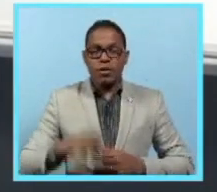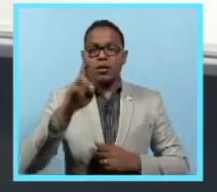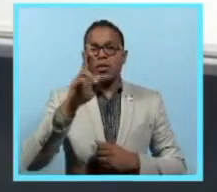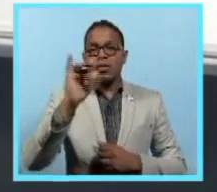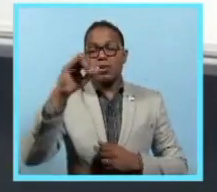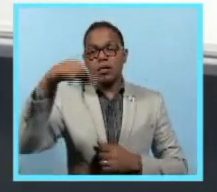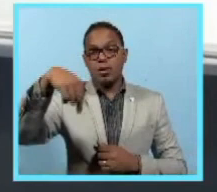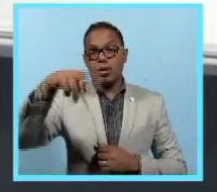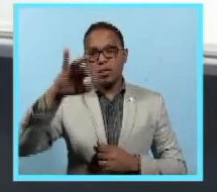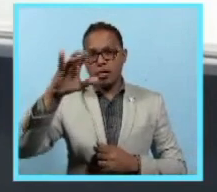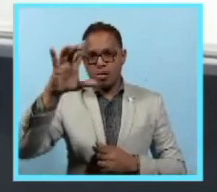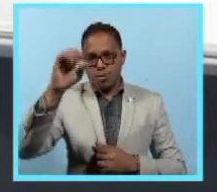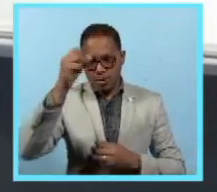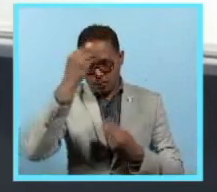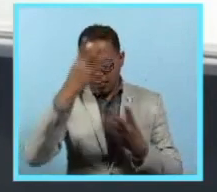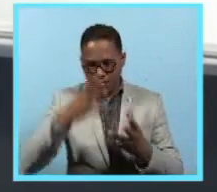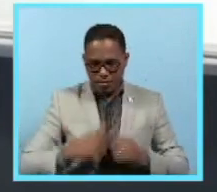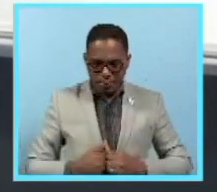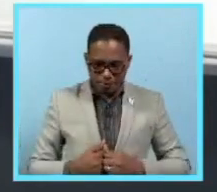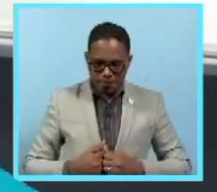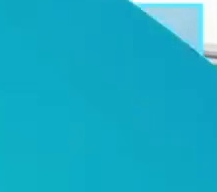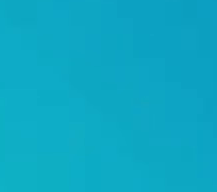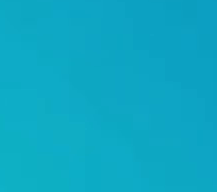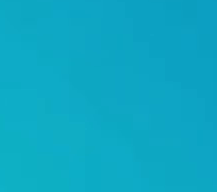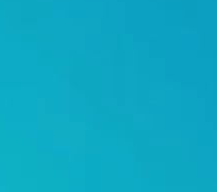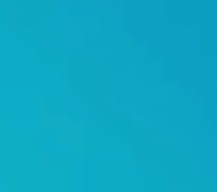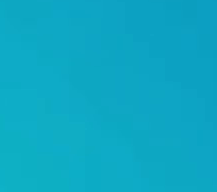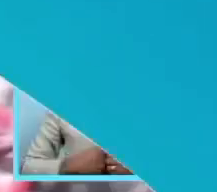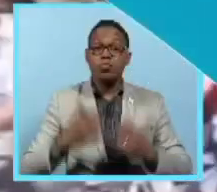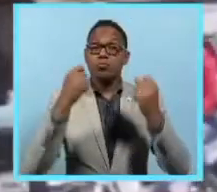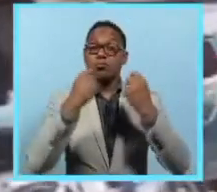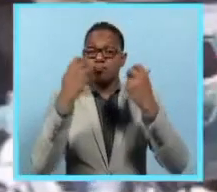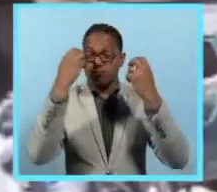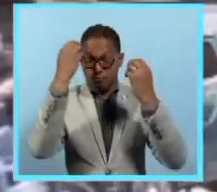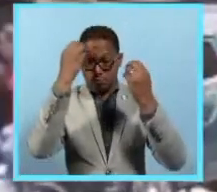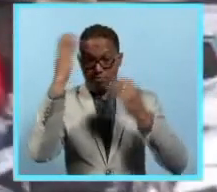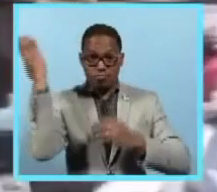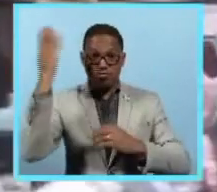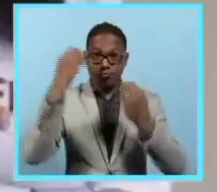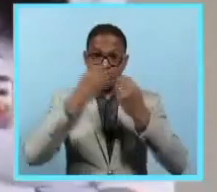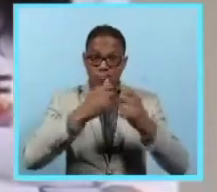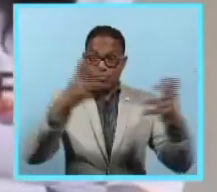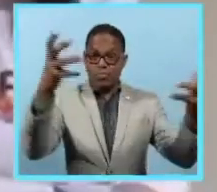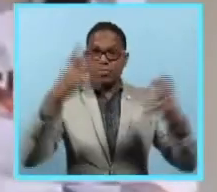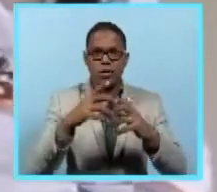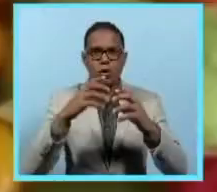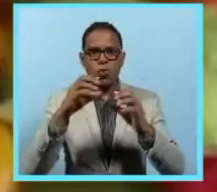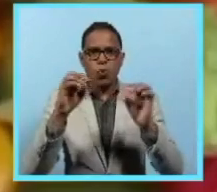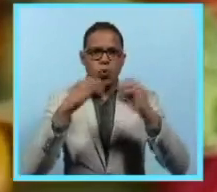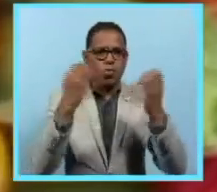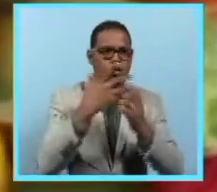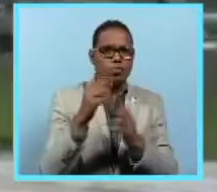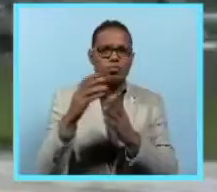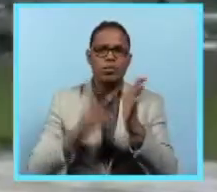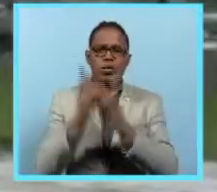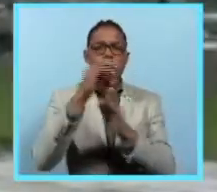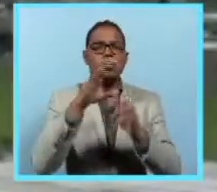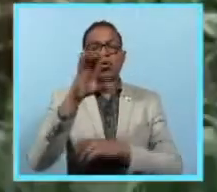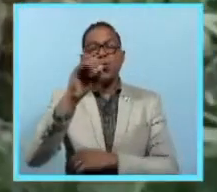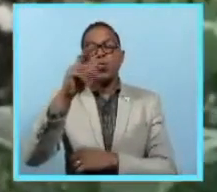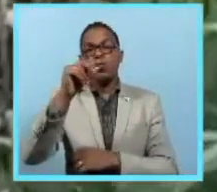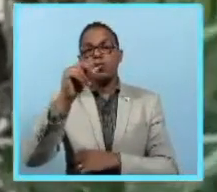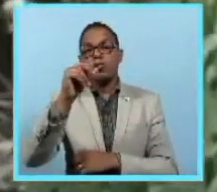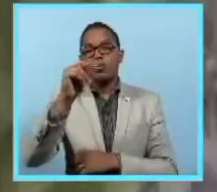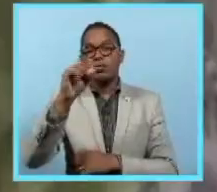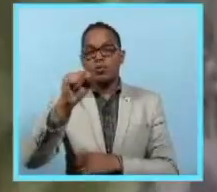Adelante. Sí, gracias. En rueda de prensa, la Asociación para el Desarrollo de Constanza dio a conocer todos los pormenores